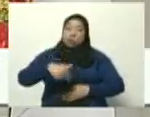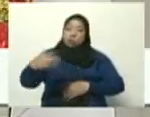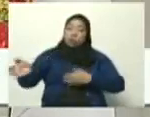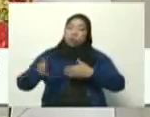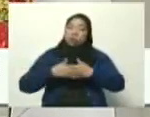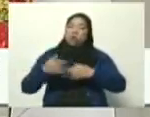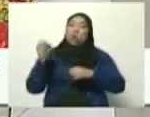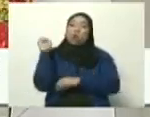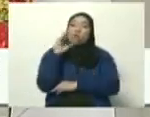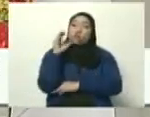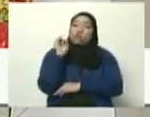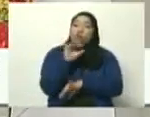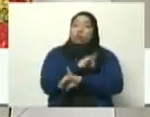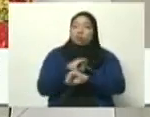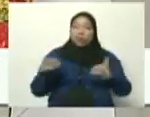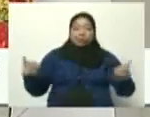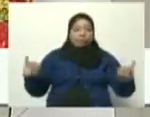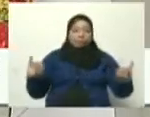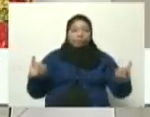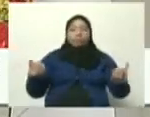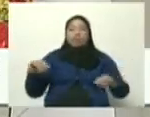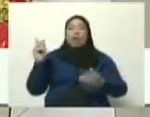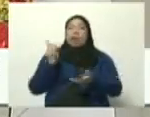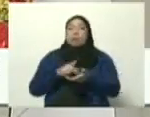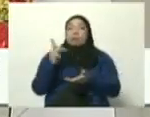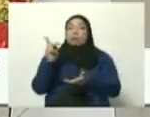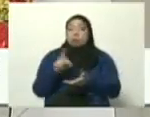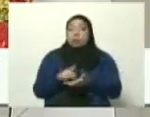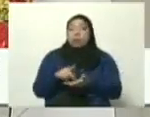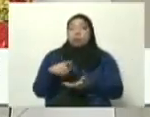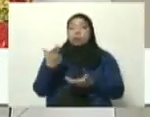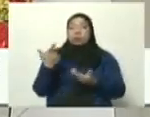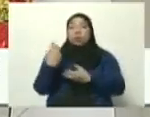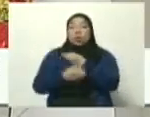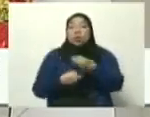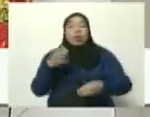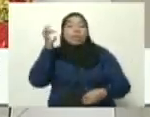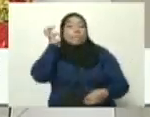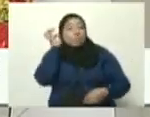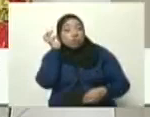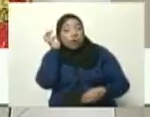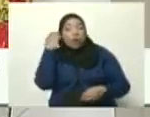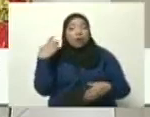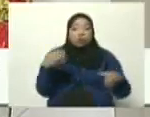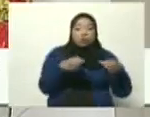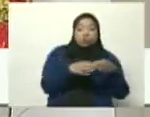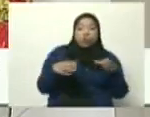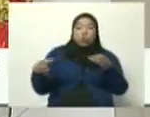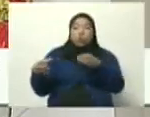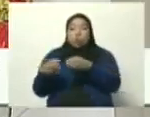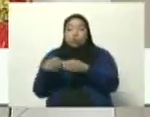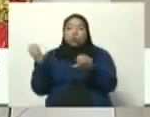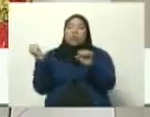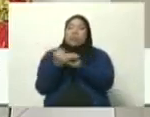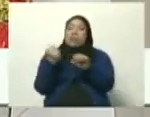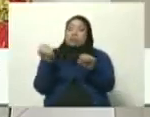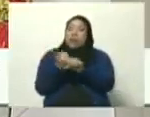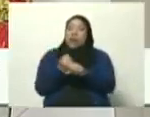del foro. Hemos tenido también la participación del ensamble Manuela más Bolívar, que es un equipo de